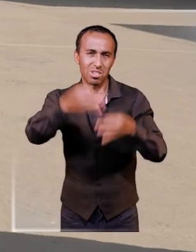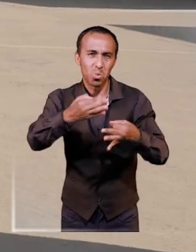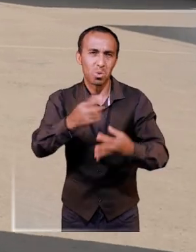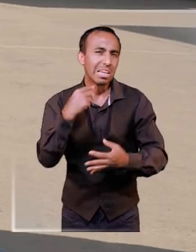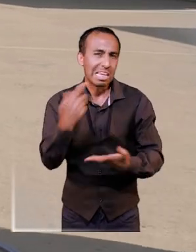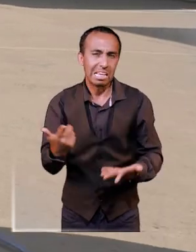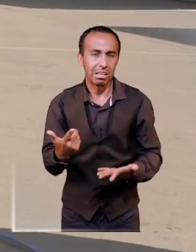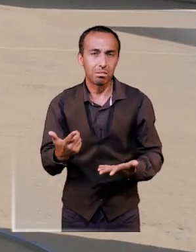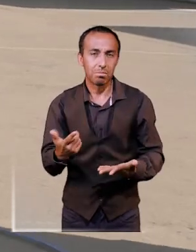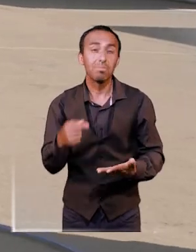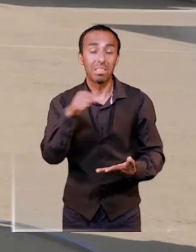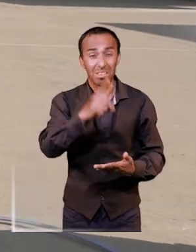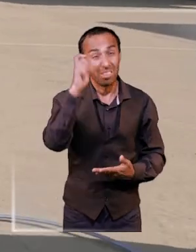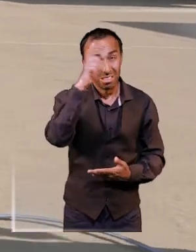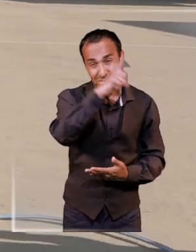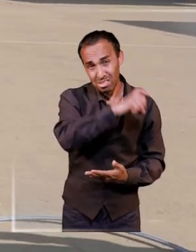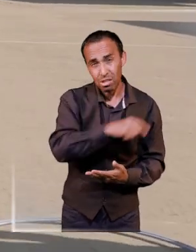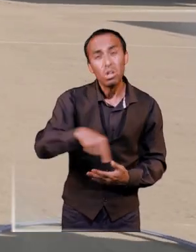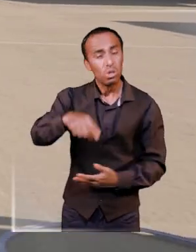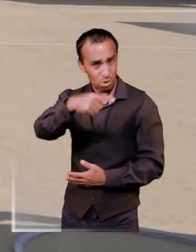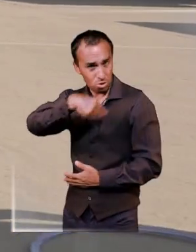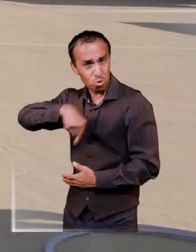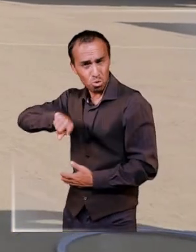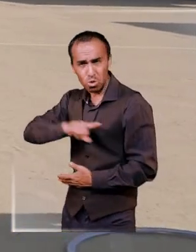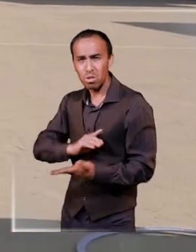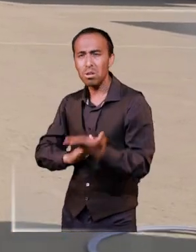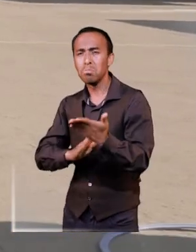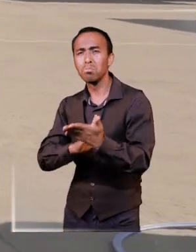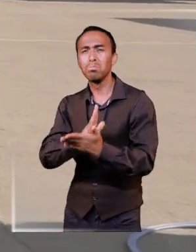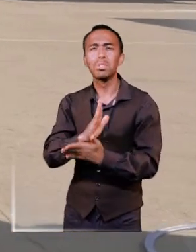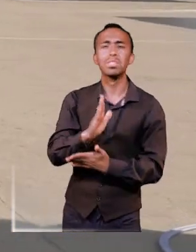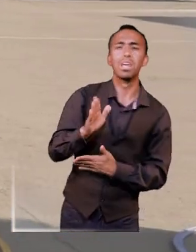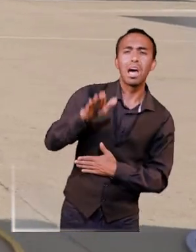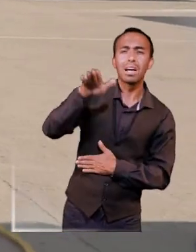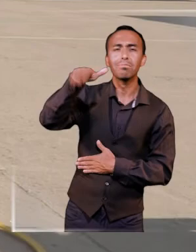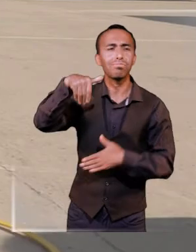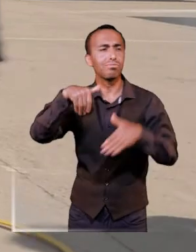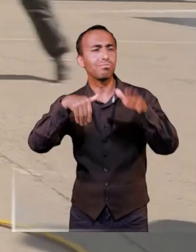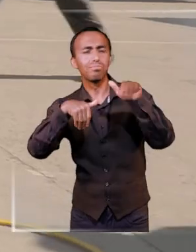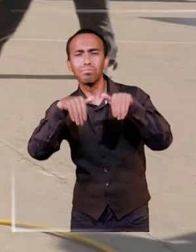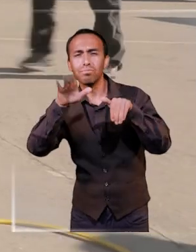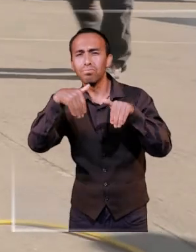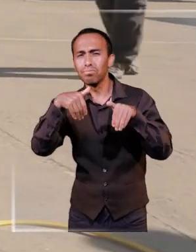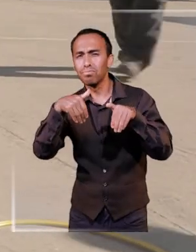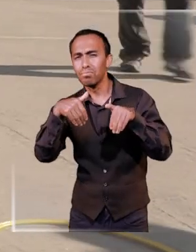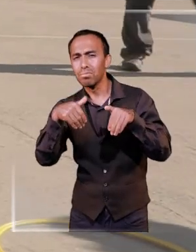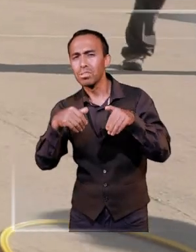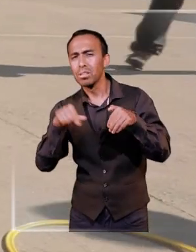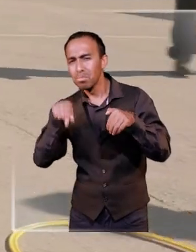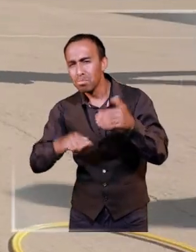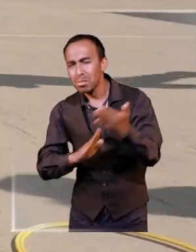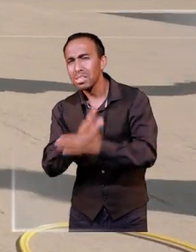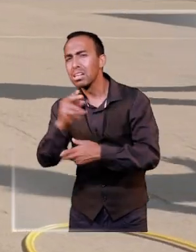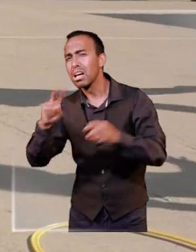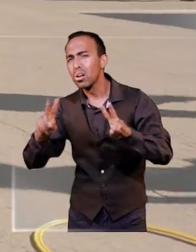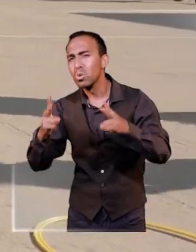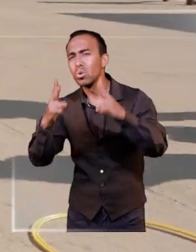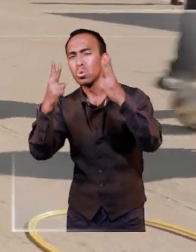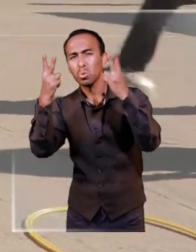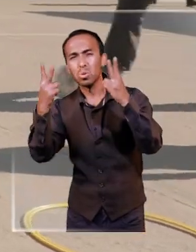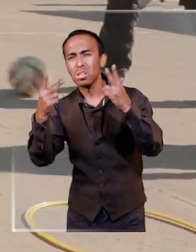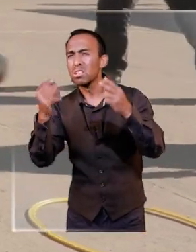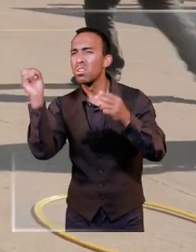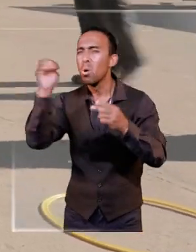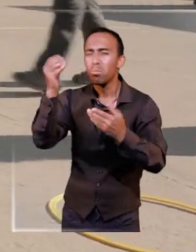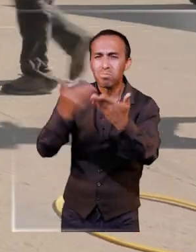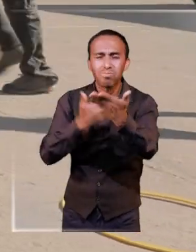certeza. Eso fue complejo, porque tuvimos que nosotros empezar a juntar muchas señales, empezar a construirnos y